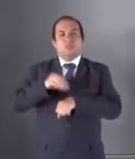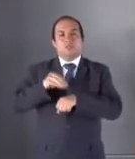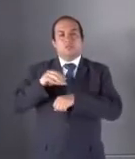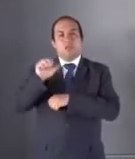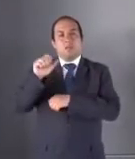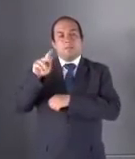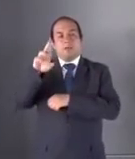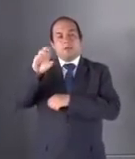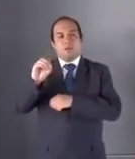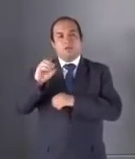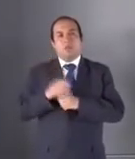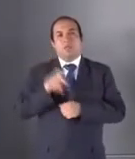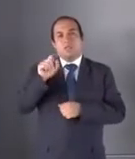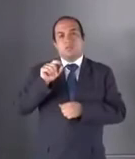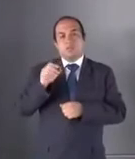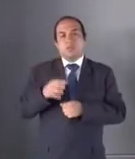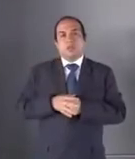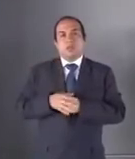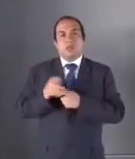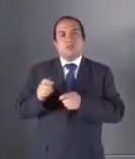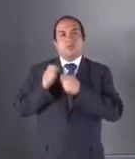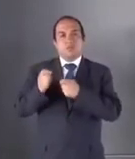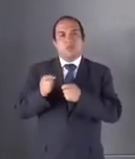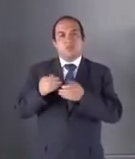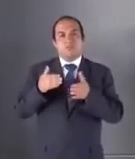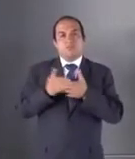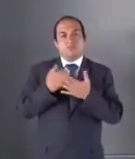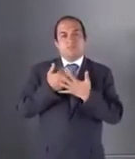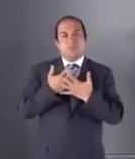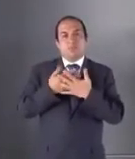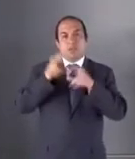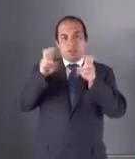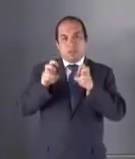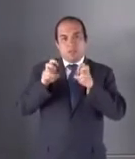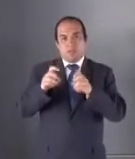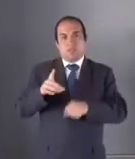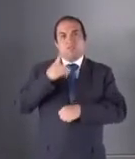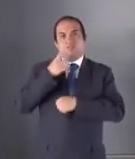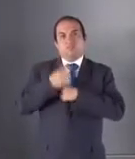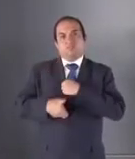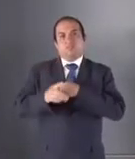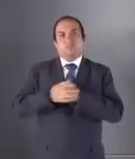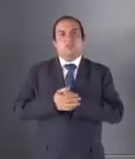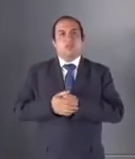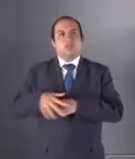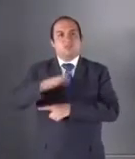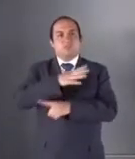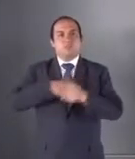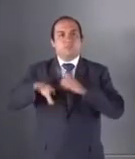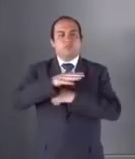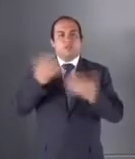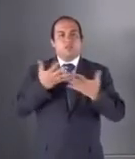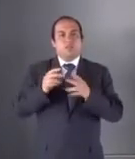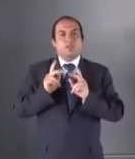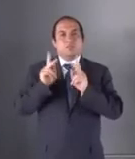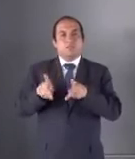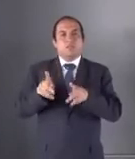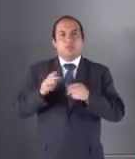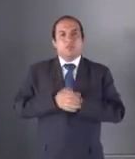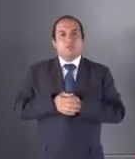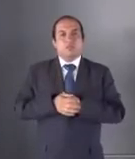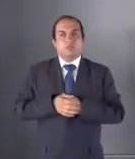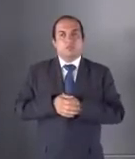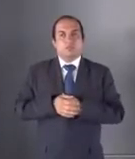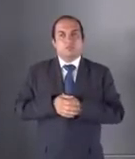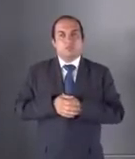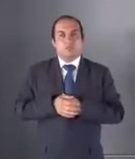juez también otorgó la suspensión. También por el tema de daño ambiental provocado por el puente al humedal, doctora. ¿Esto no está dándole ya el traste a la